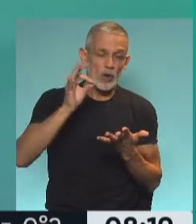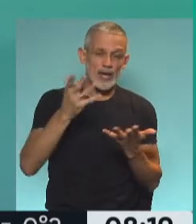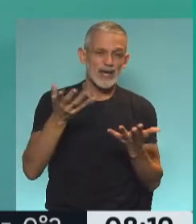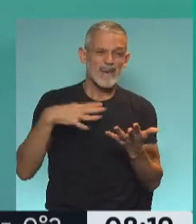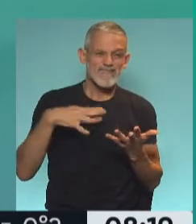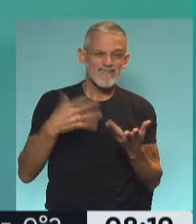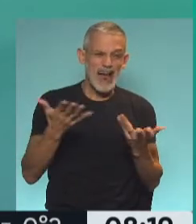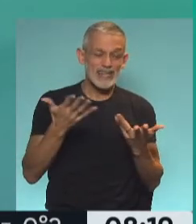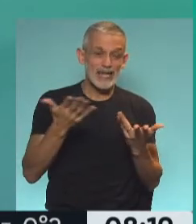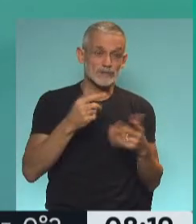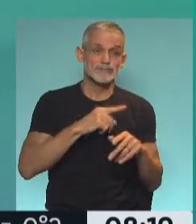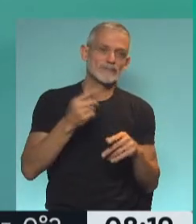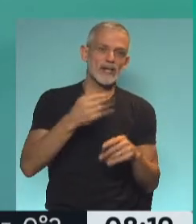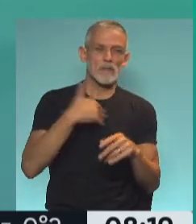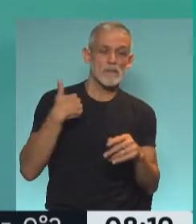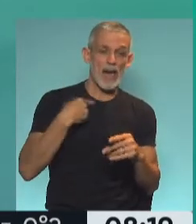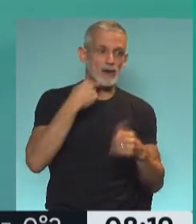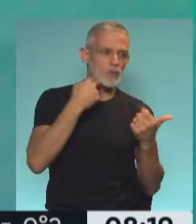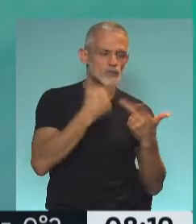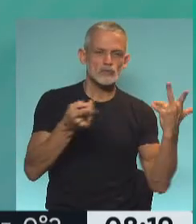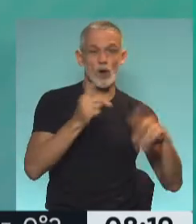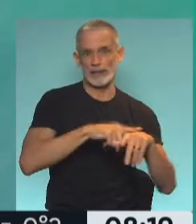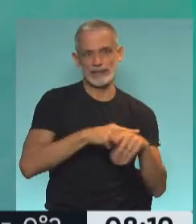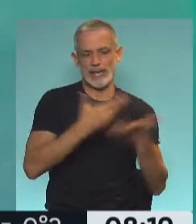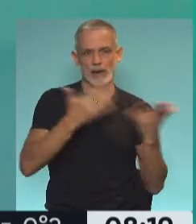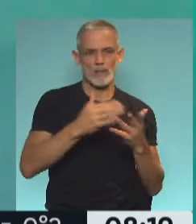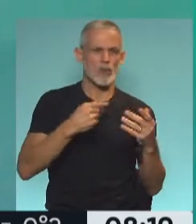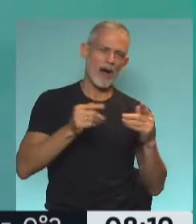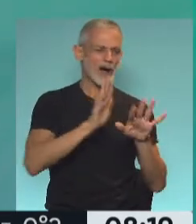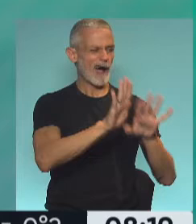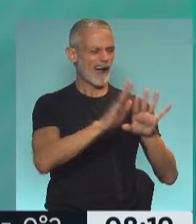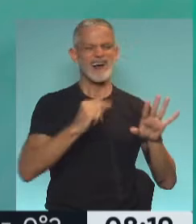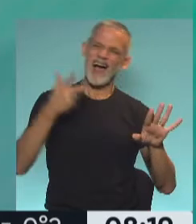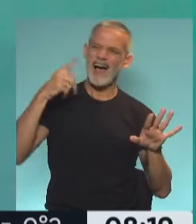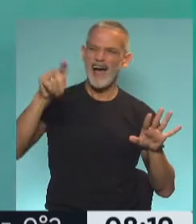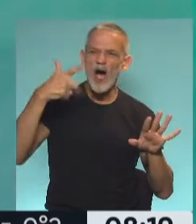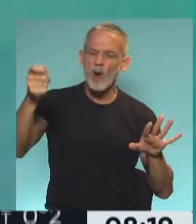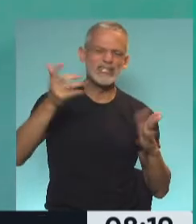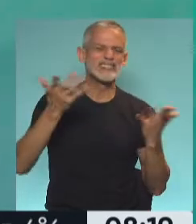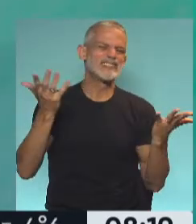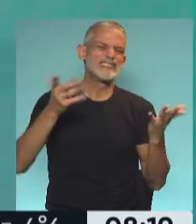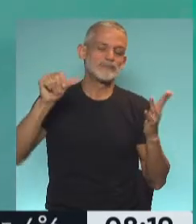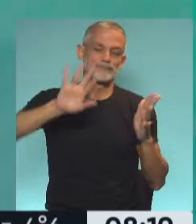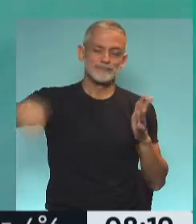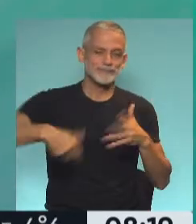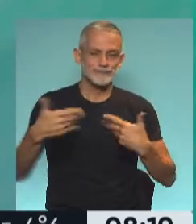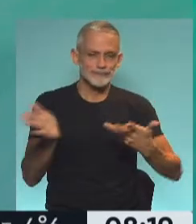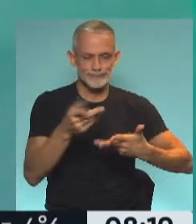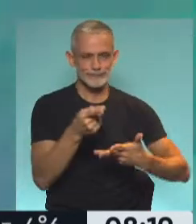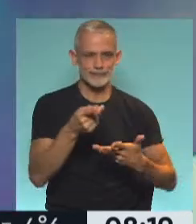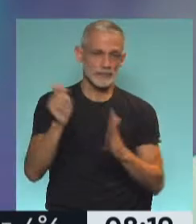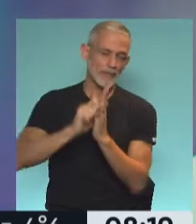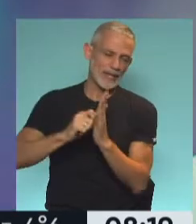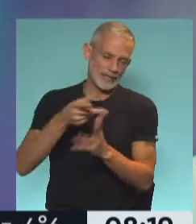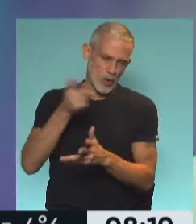escasea en estos hogares y en estas madres con muchos hijos, es el tiempo, ¿no? Entre otras cosas. Como para presentarse a hacer una denuncia. Es decir, podemos entender que